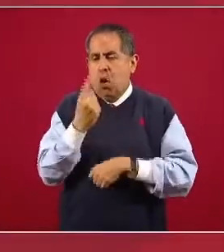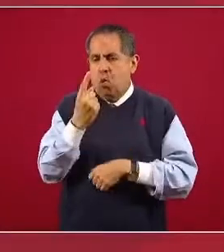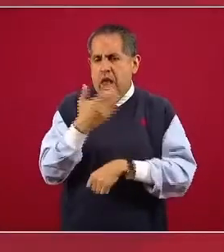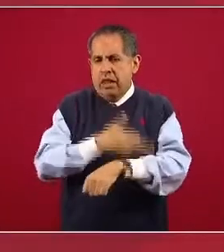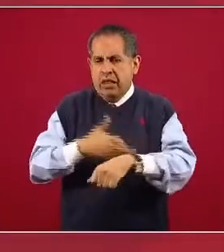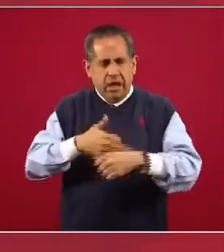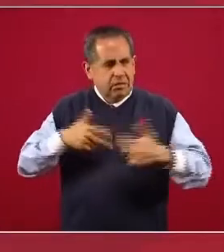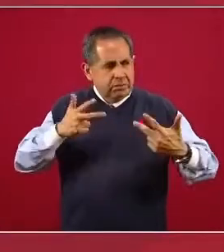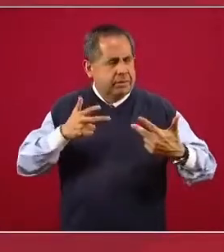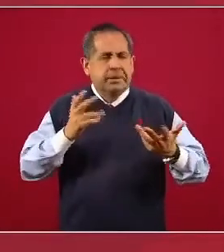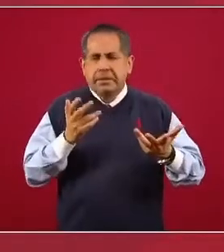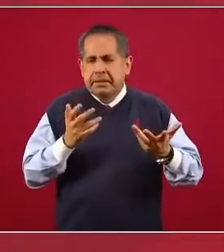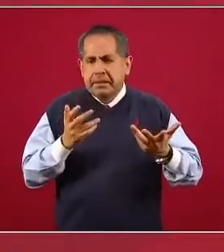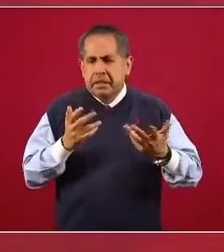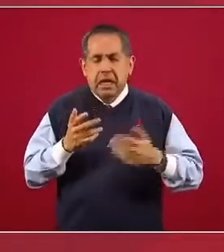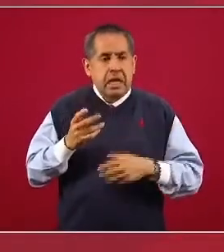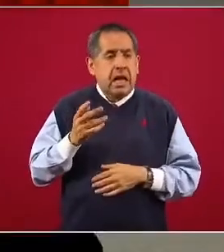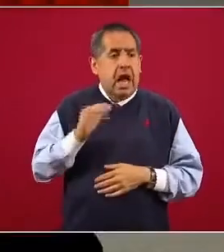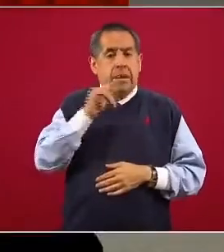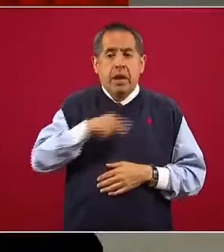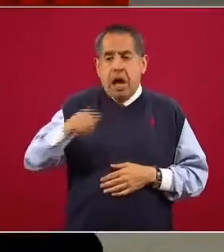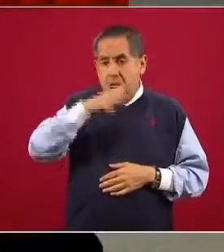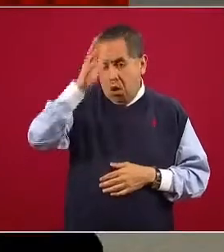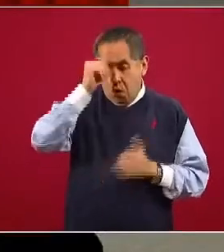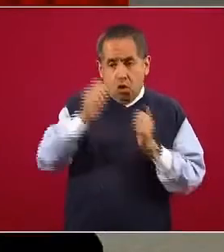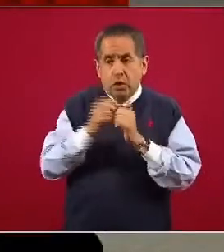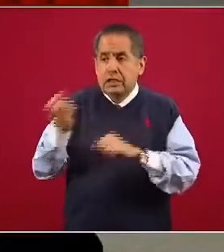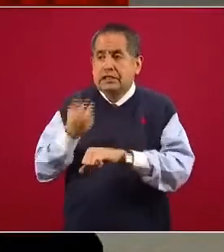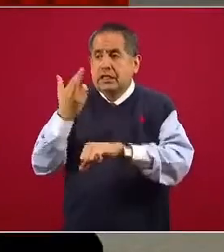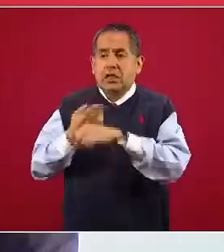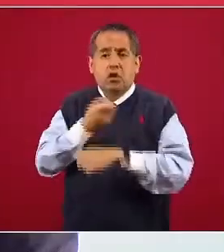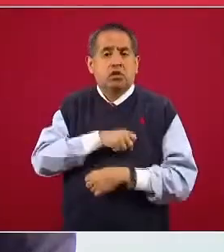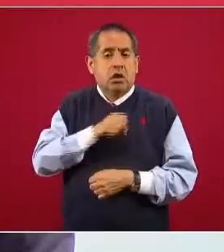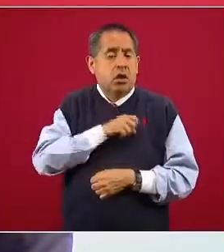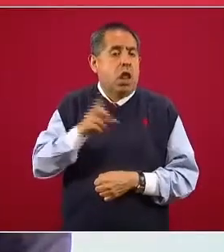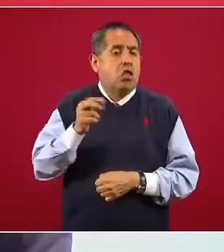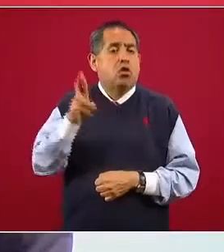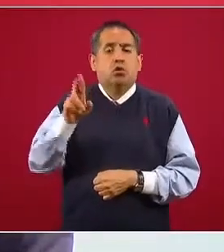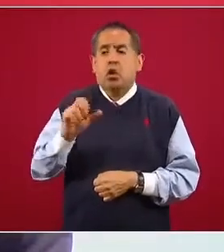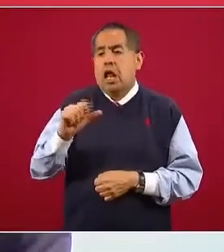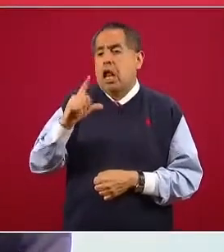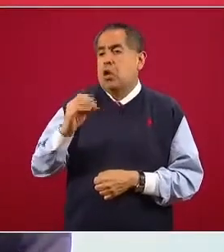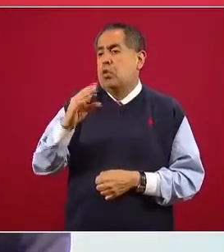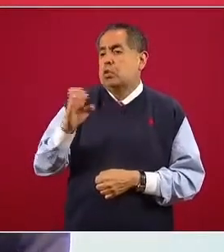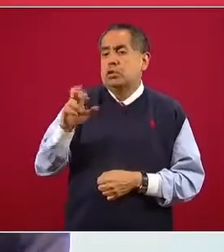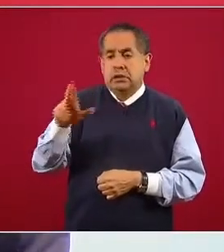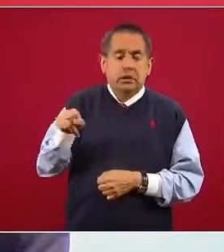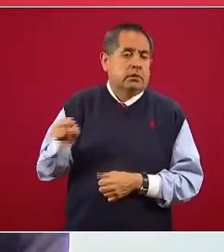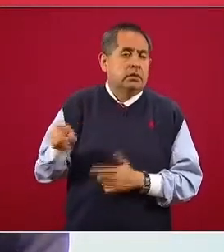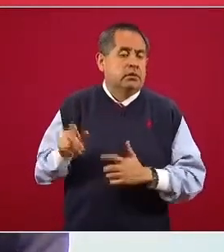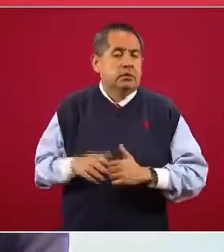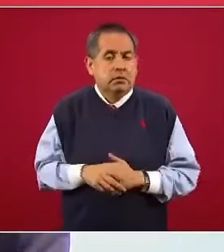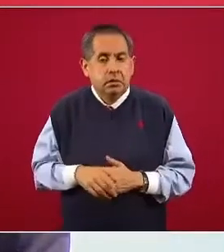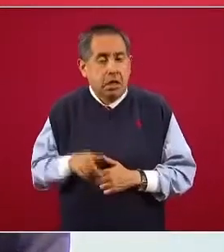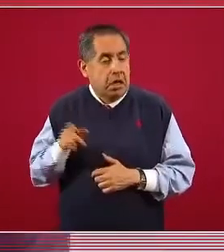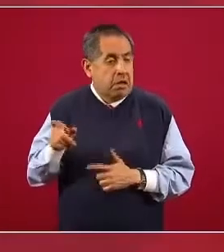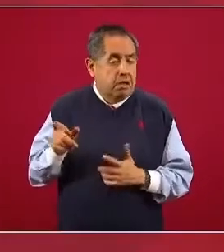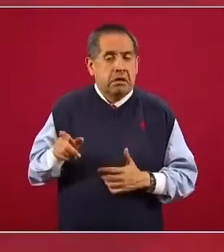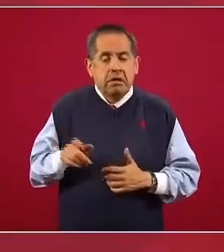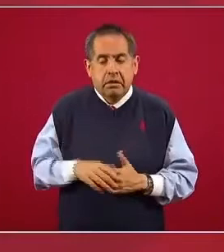p.m. Entiendo que esto lo habían acordado con el señor secretario de Salud, el doctor Alcocer, y